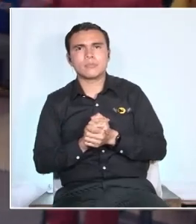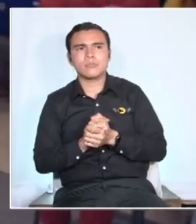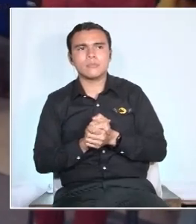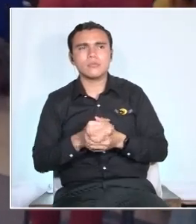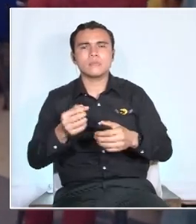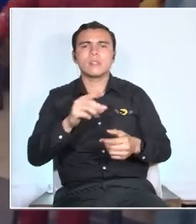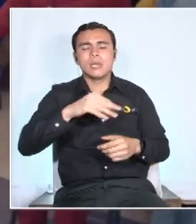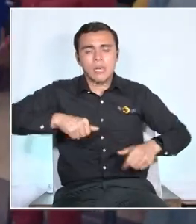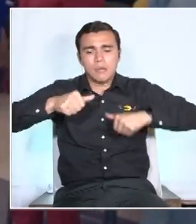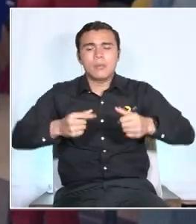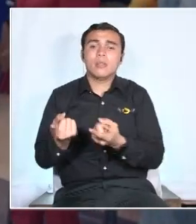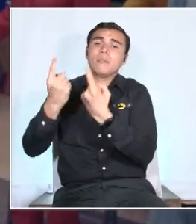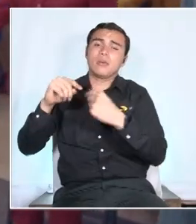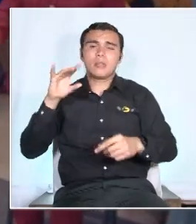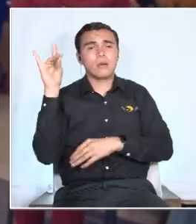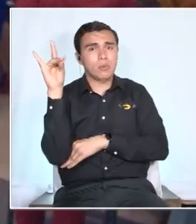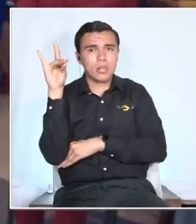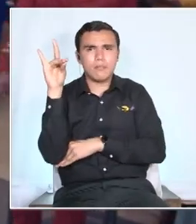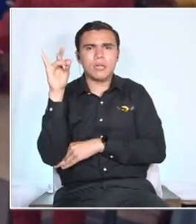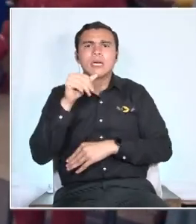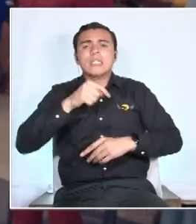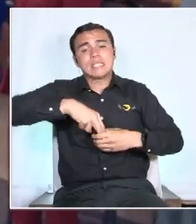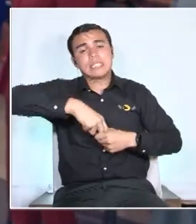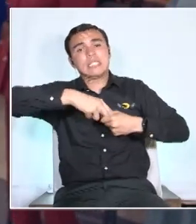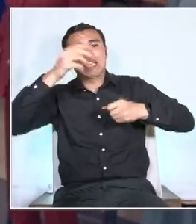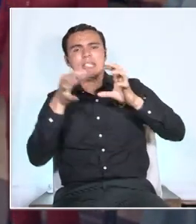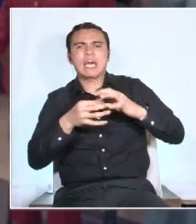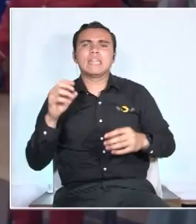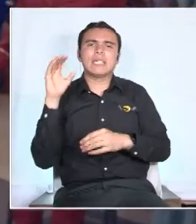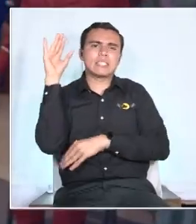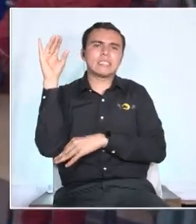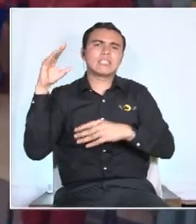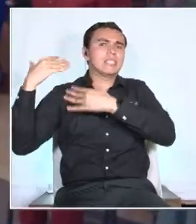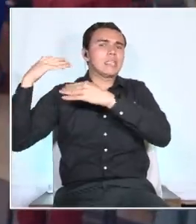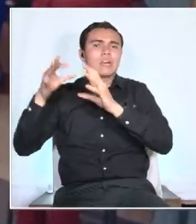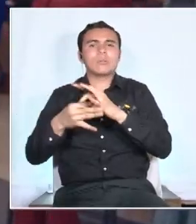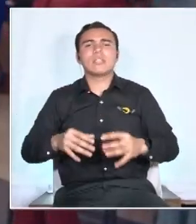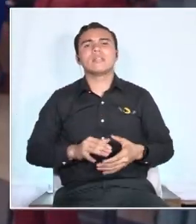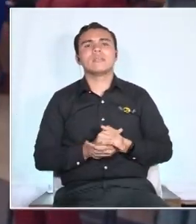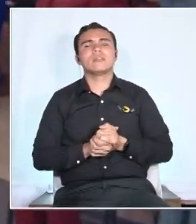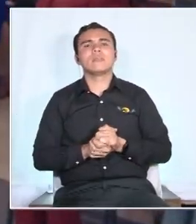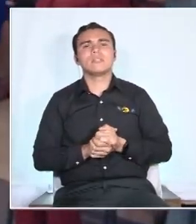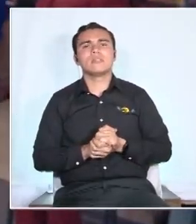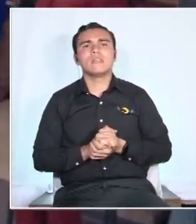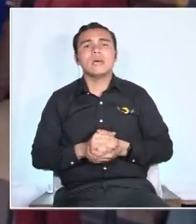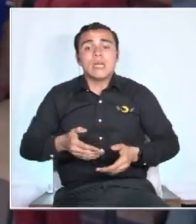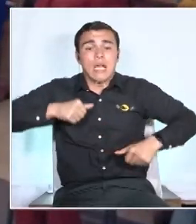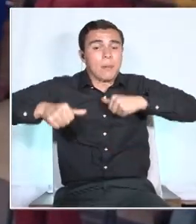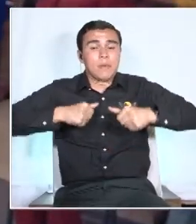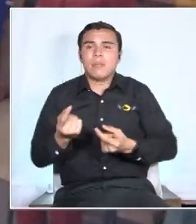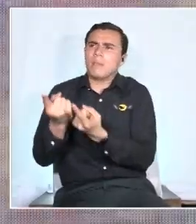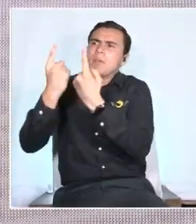el avivamiento que viene a Bolivia saldrá de Santa Cruz de la Sierra. El avivamiento que